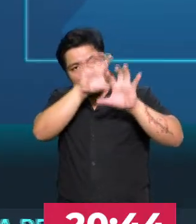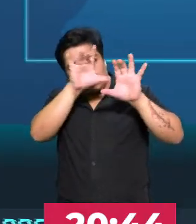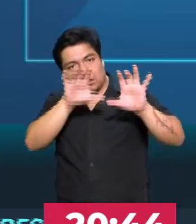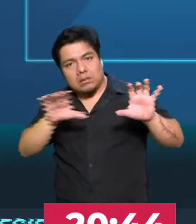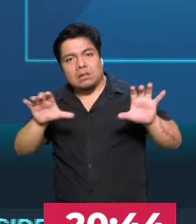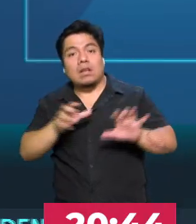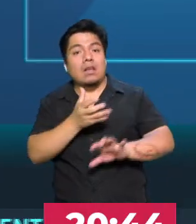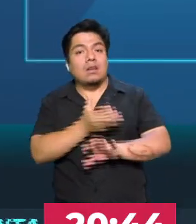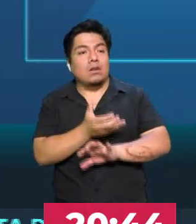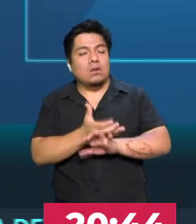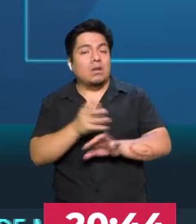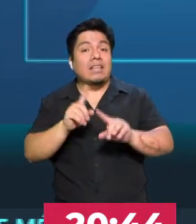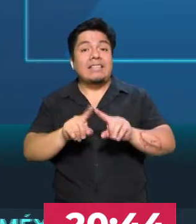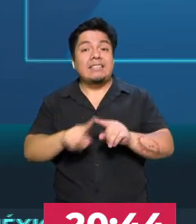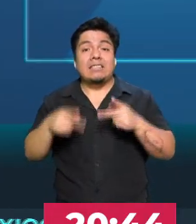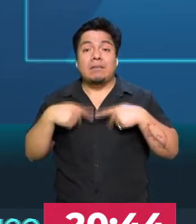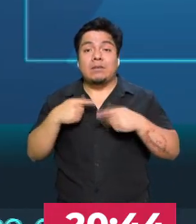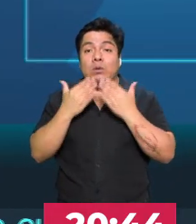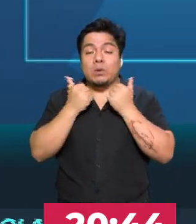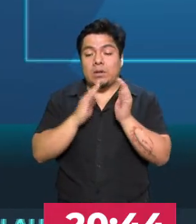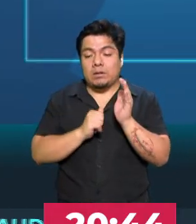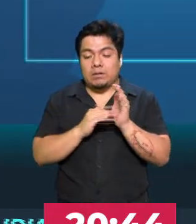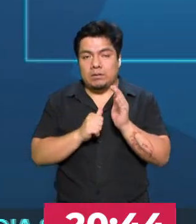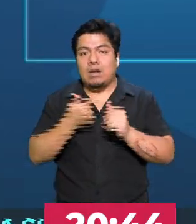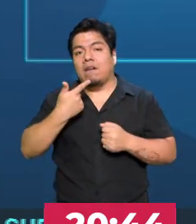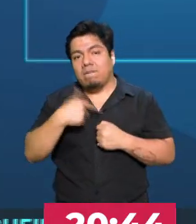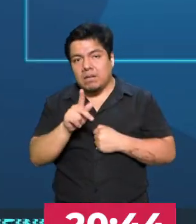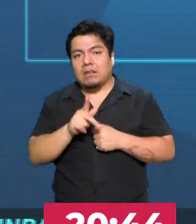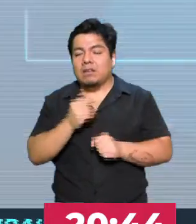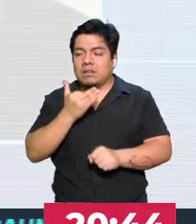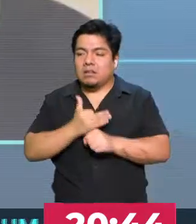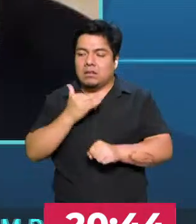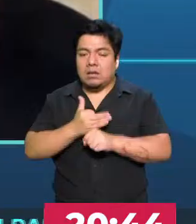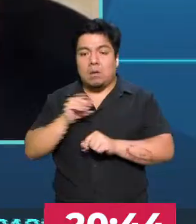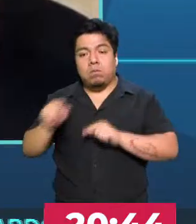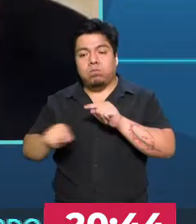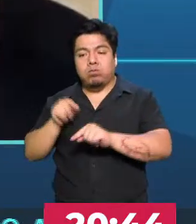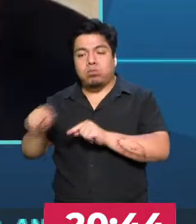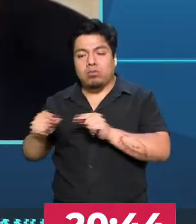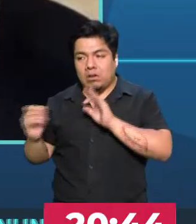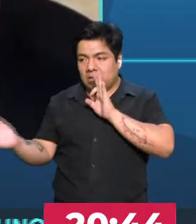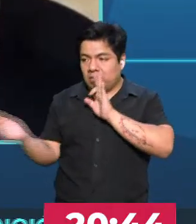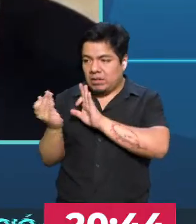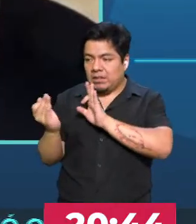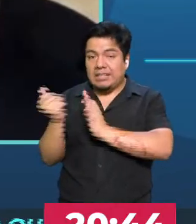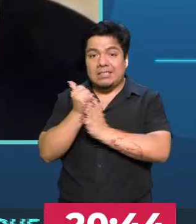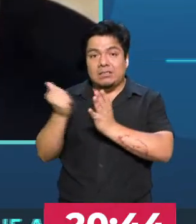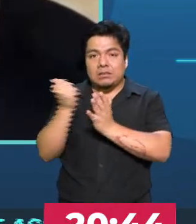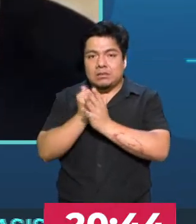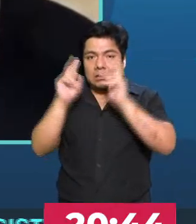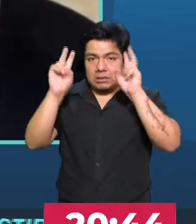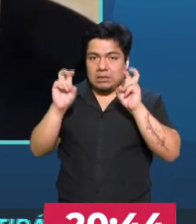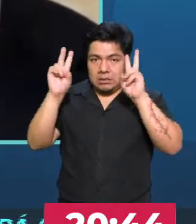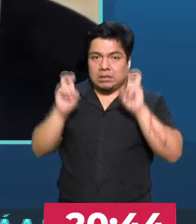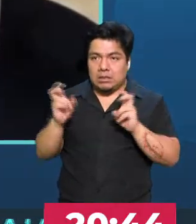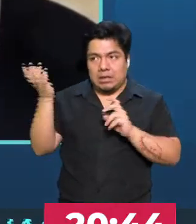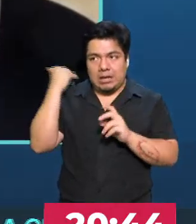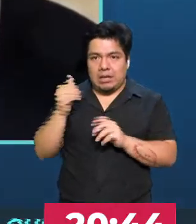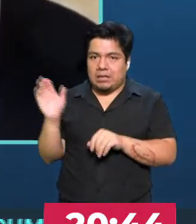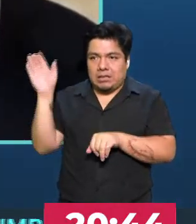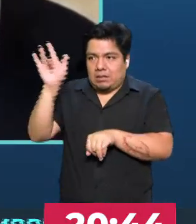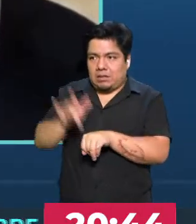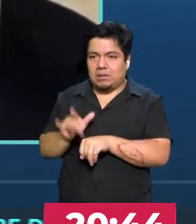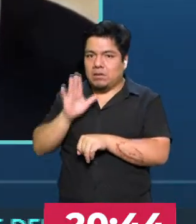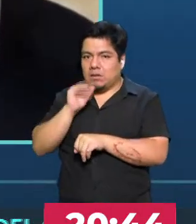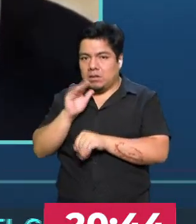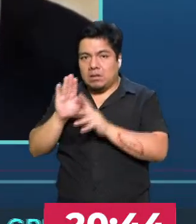migrantes indocumentados. Claro, pero que además también ahora estos ataques están siendo frontales en ciudades que se consideraban antiguamente como santuarios